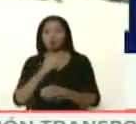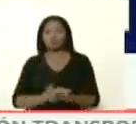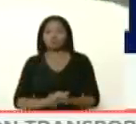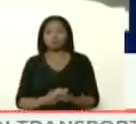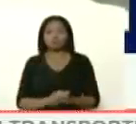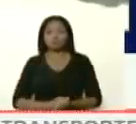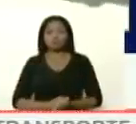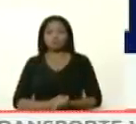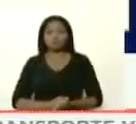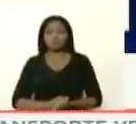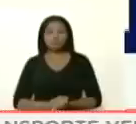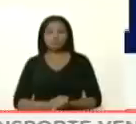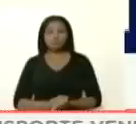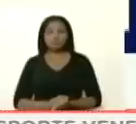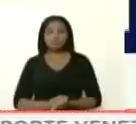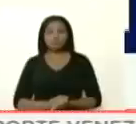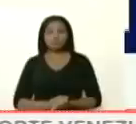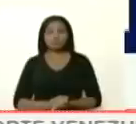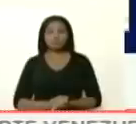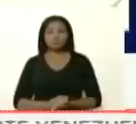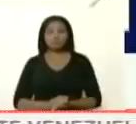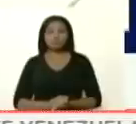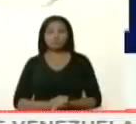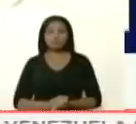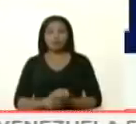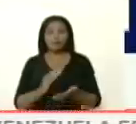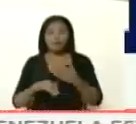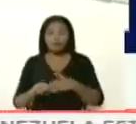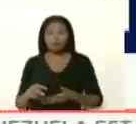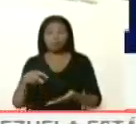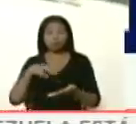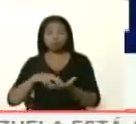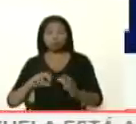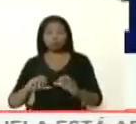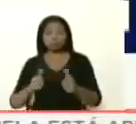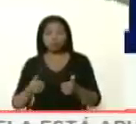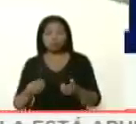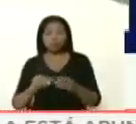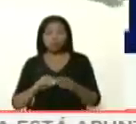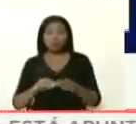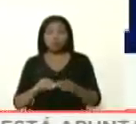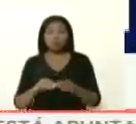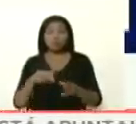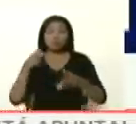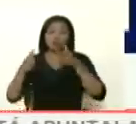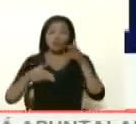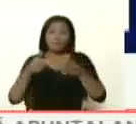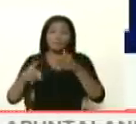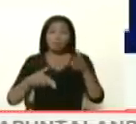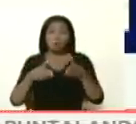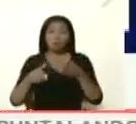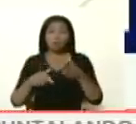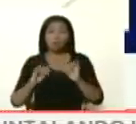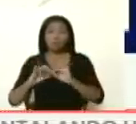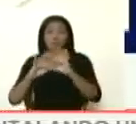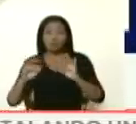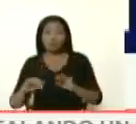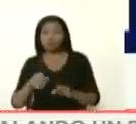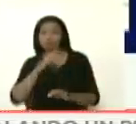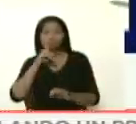Proceda que se monten los operadores de transporte superficial, como los